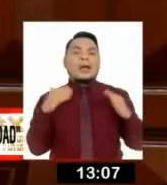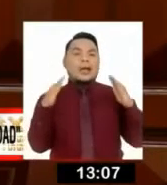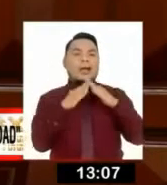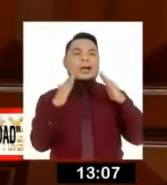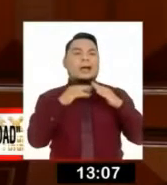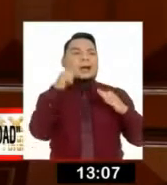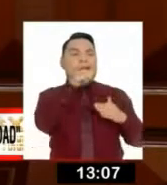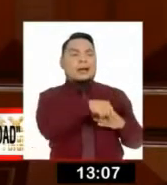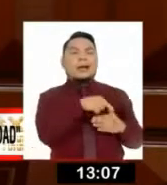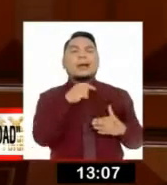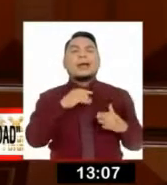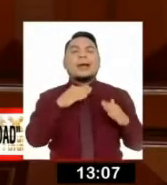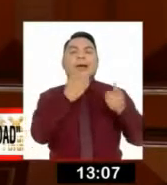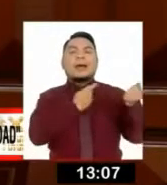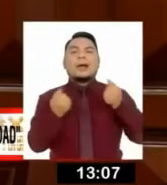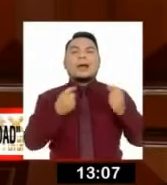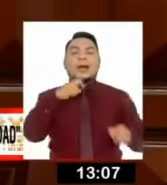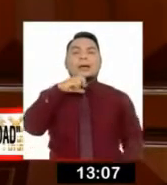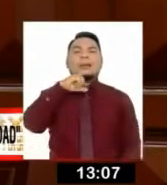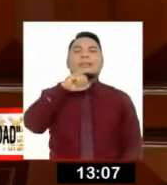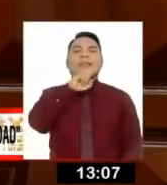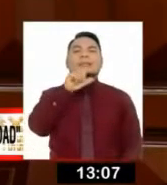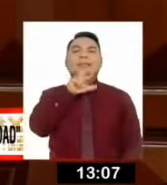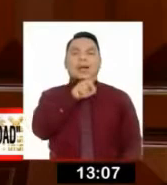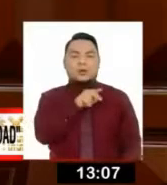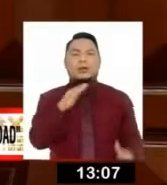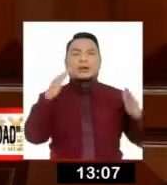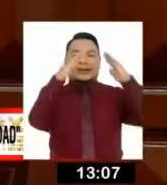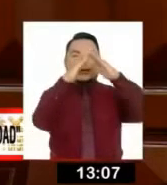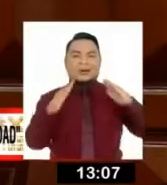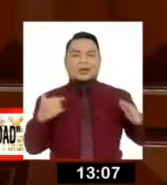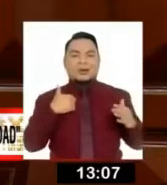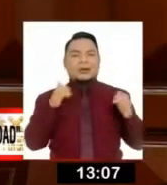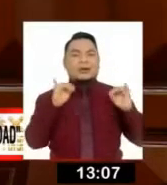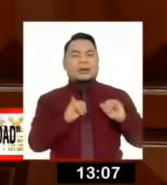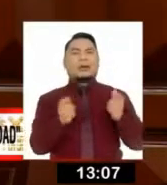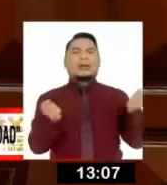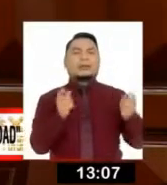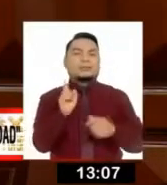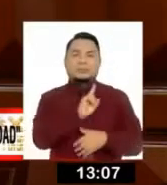Pizarro, porque creo que